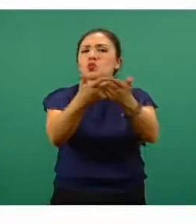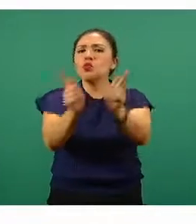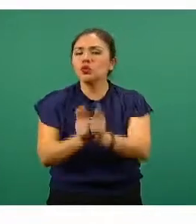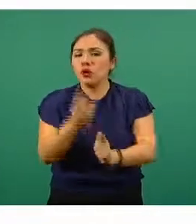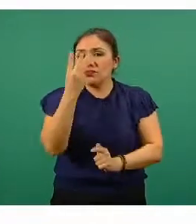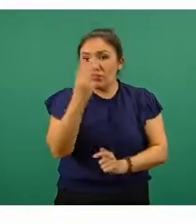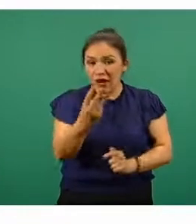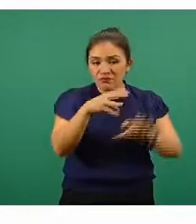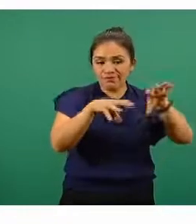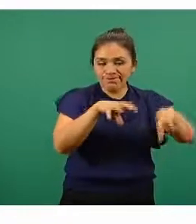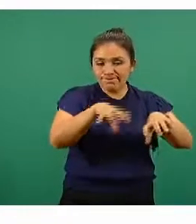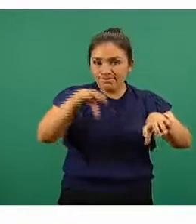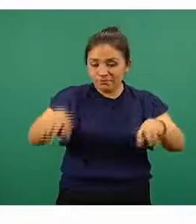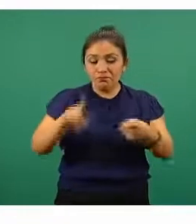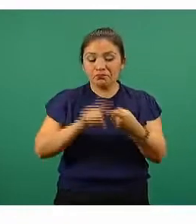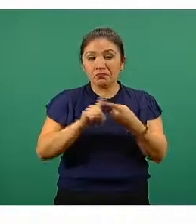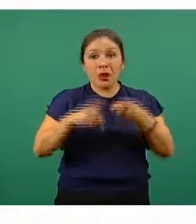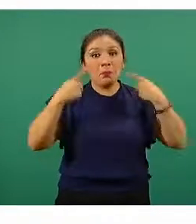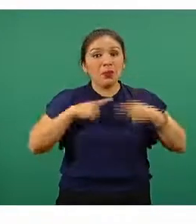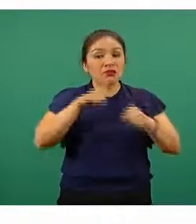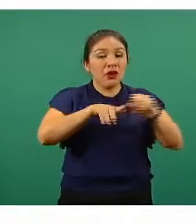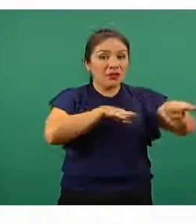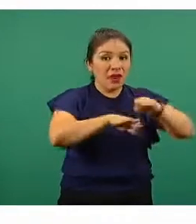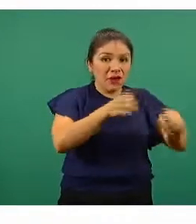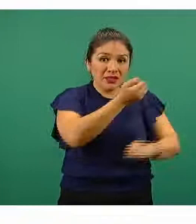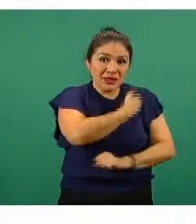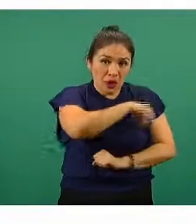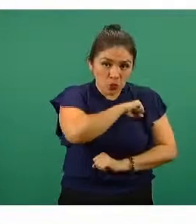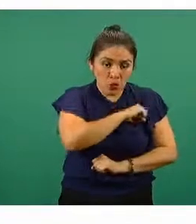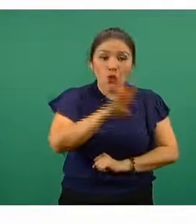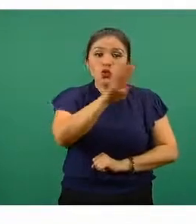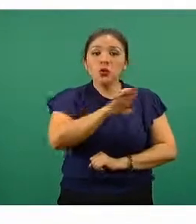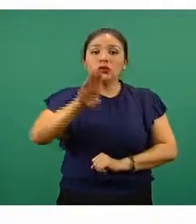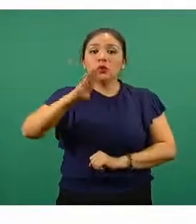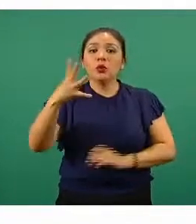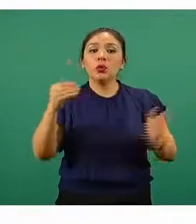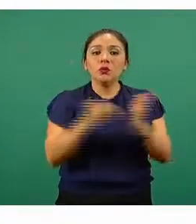grupos. El grupo de personal de salud,